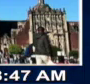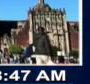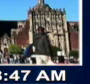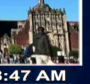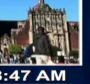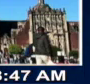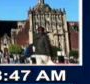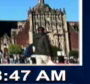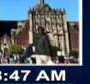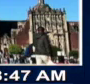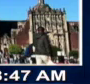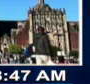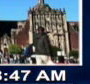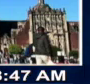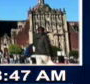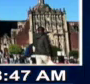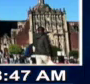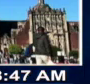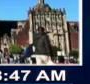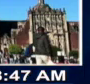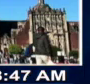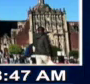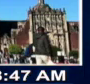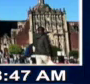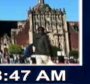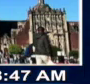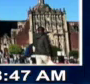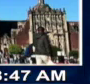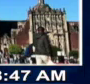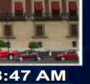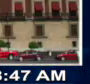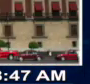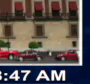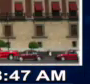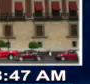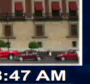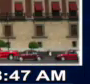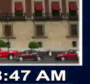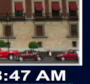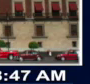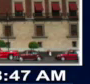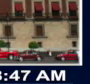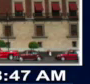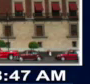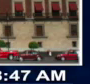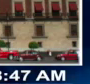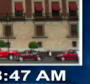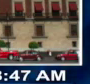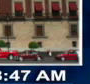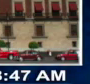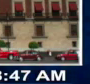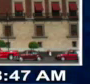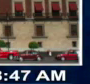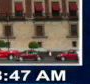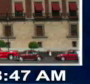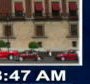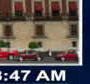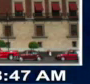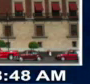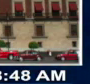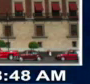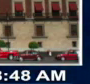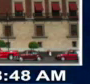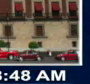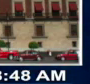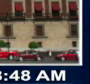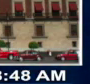gobierno esa frase es el mensaje clave. Intenta persuadirnos con imágenes de que eso es así. Sin embargo, pues hay muchos comentarios al respecto.